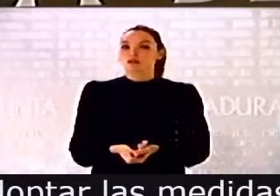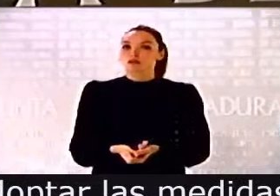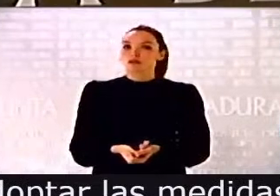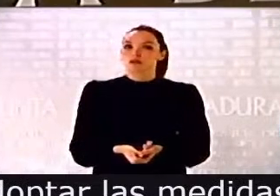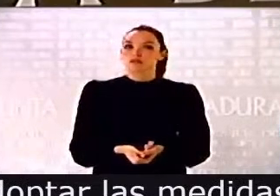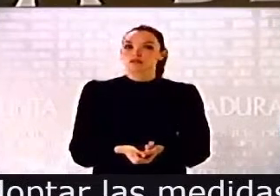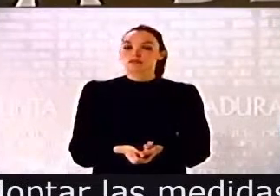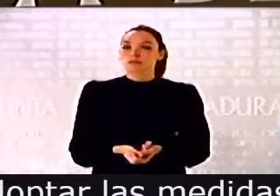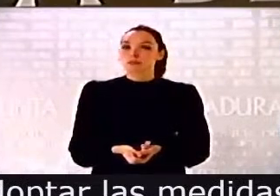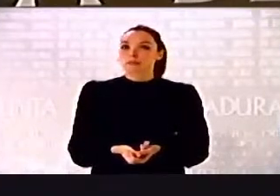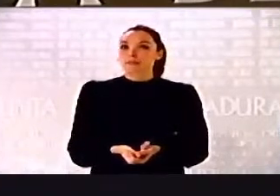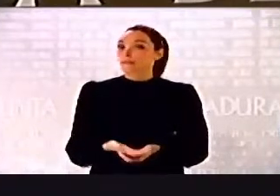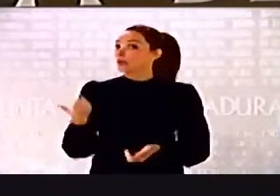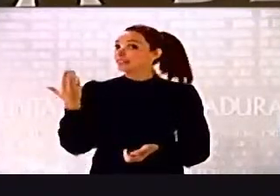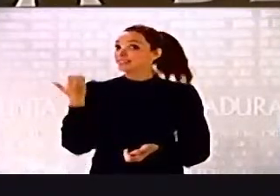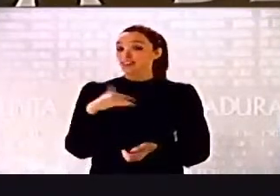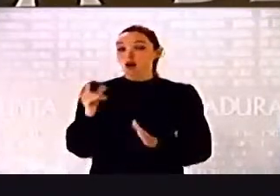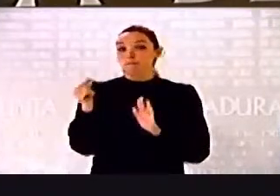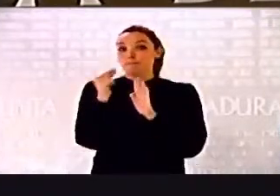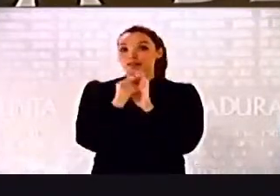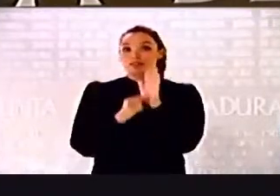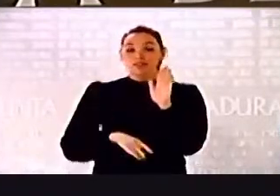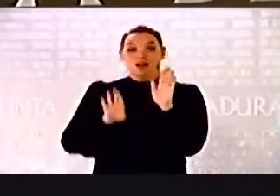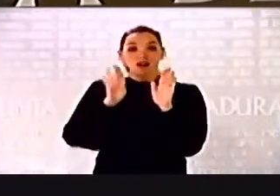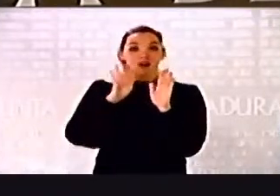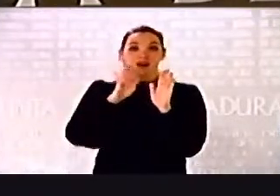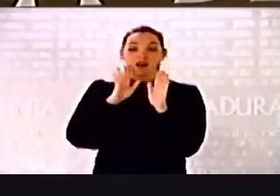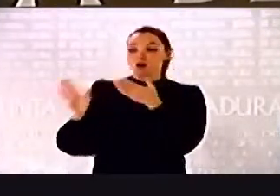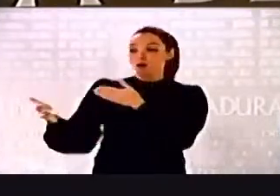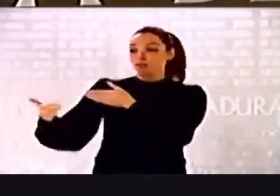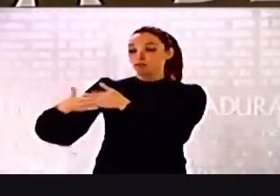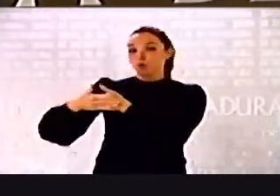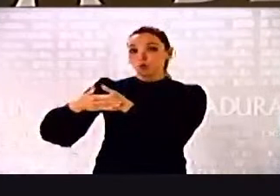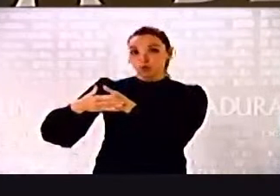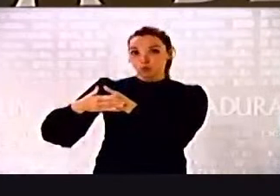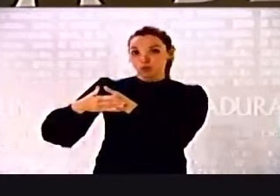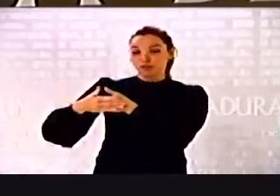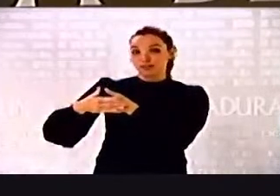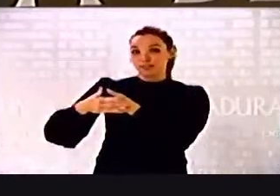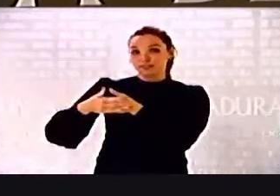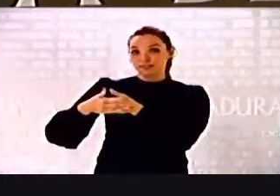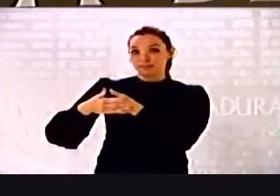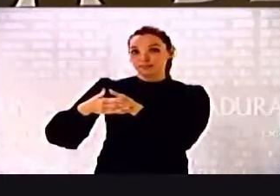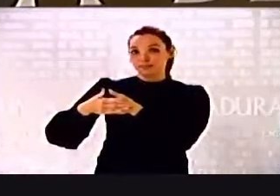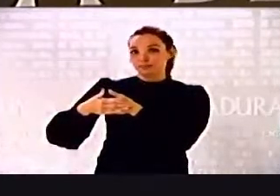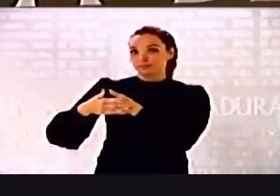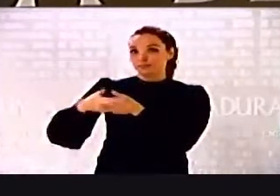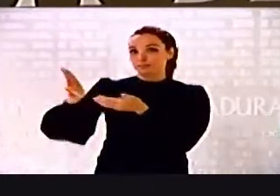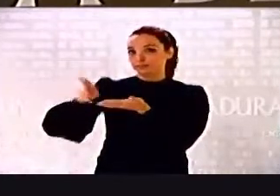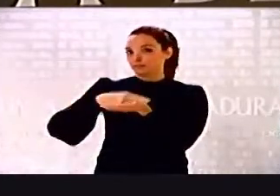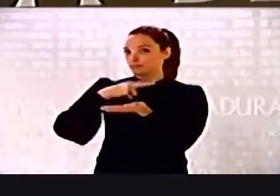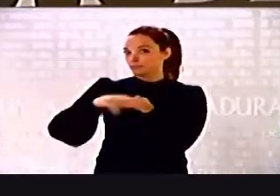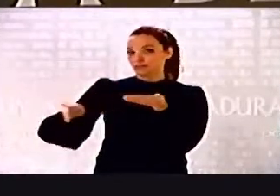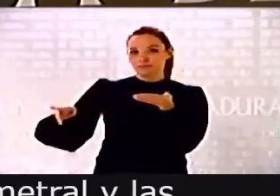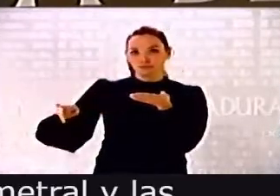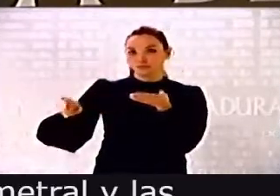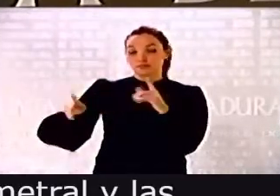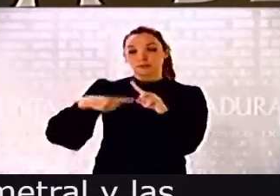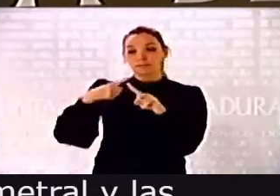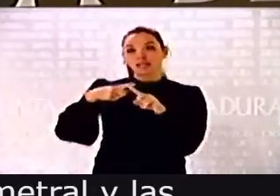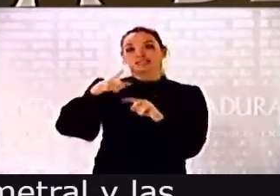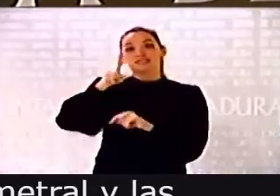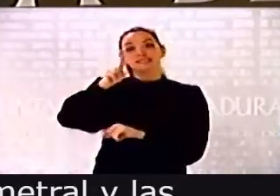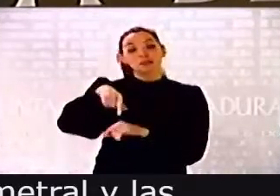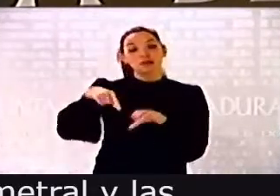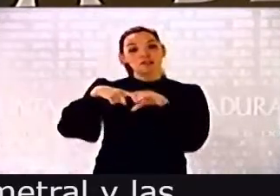Haremos decaer las medidas de aislamiento perimetral y las medidas de reducción